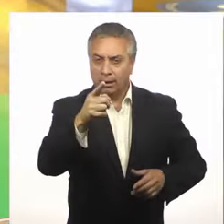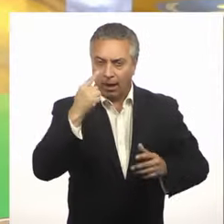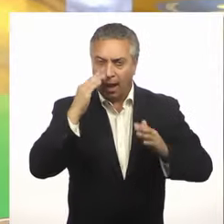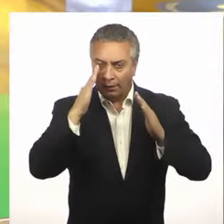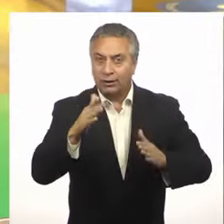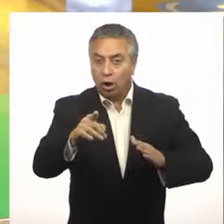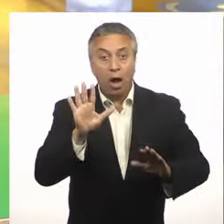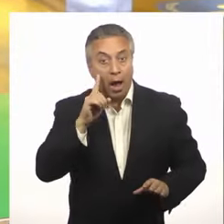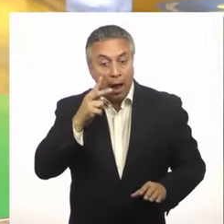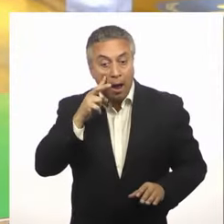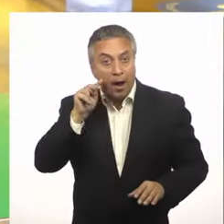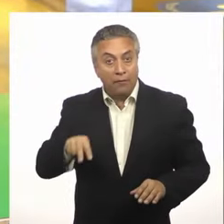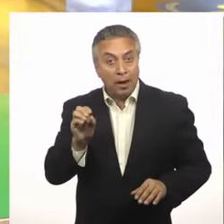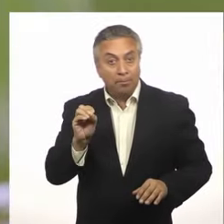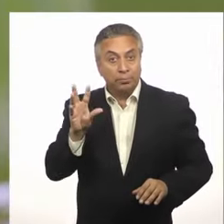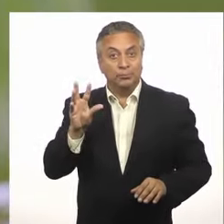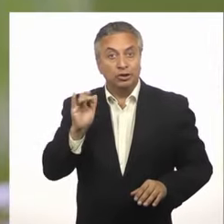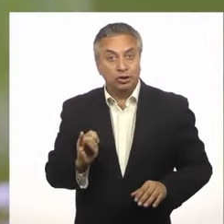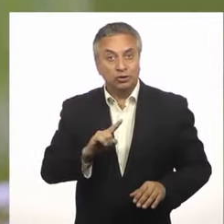ampolleta logra encender.